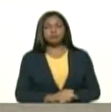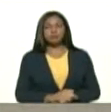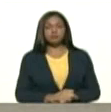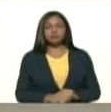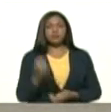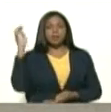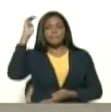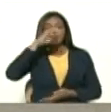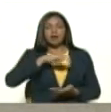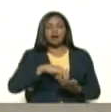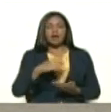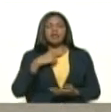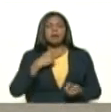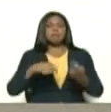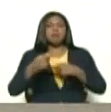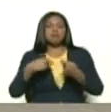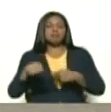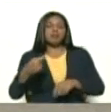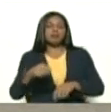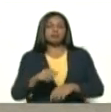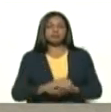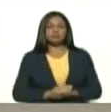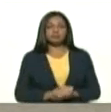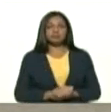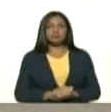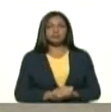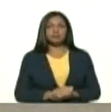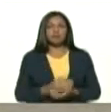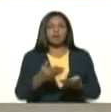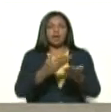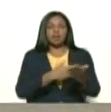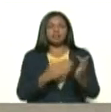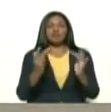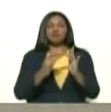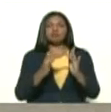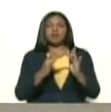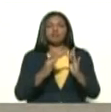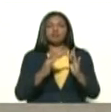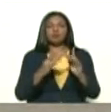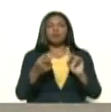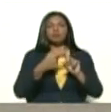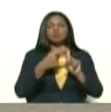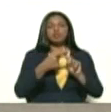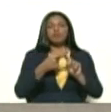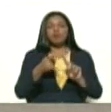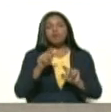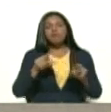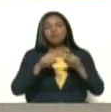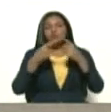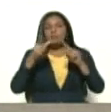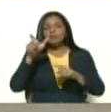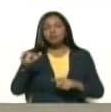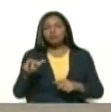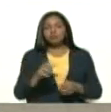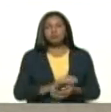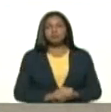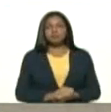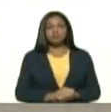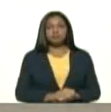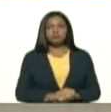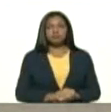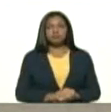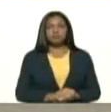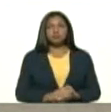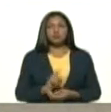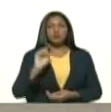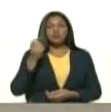Maracay, ocupación vendedora, con antecedente de contacto con caso positivo COVID-19. Cuñada